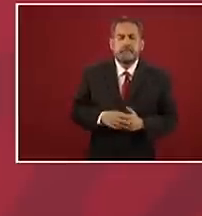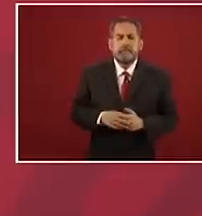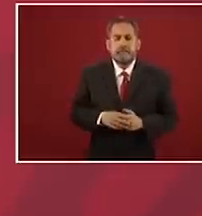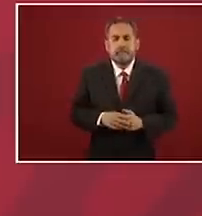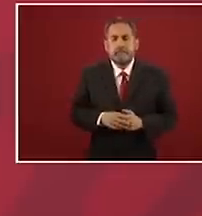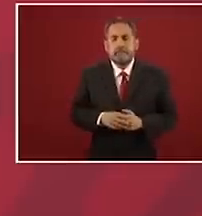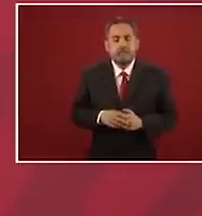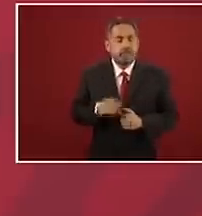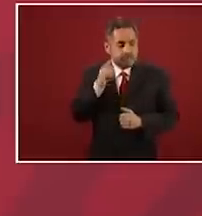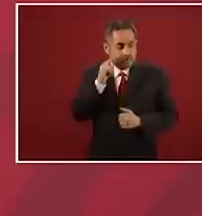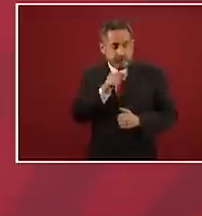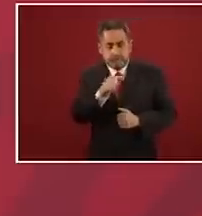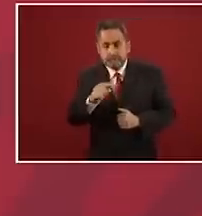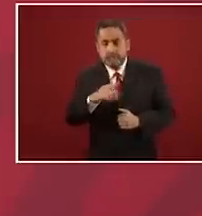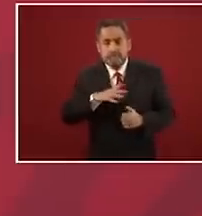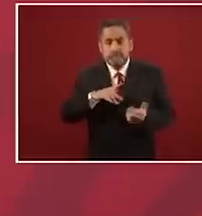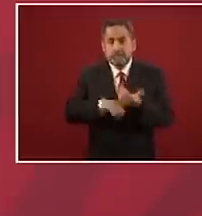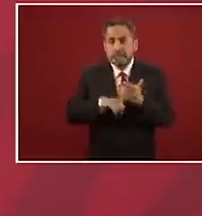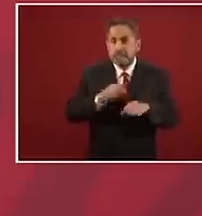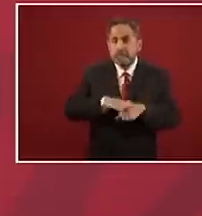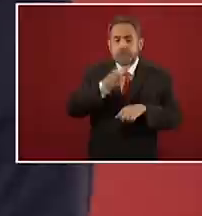hay más